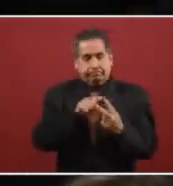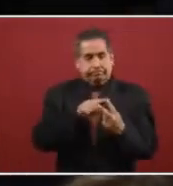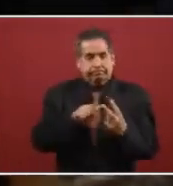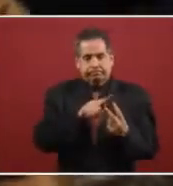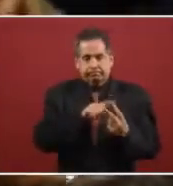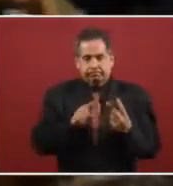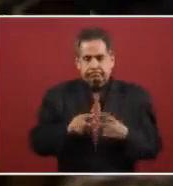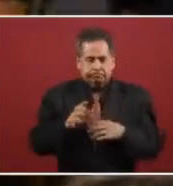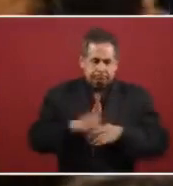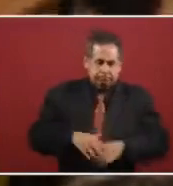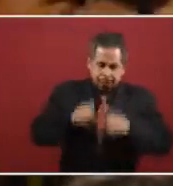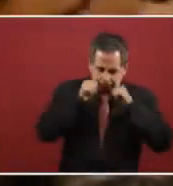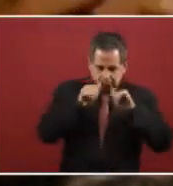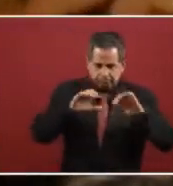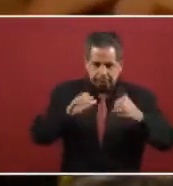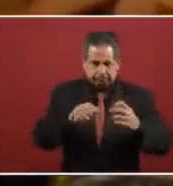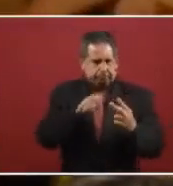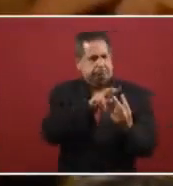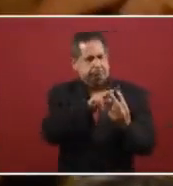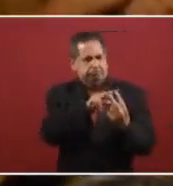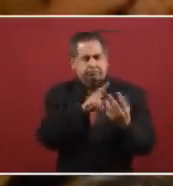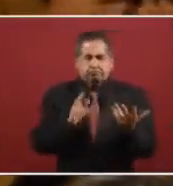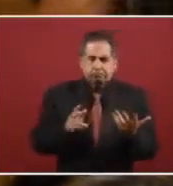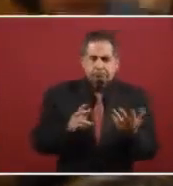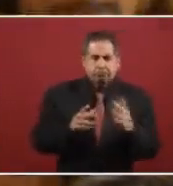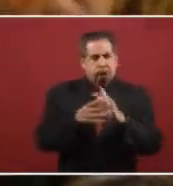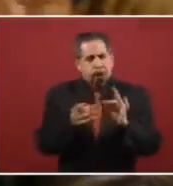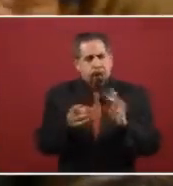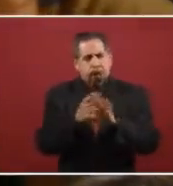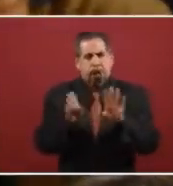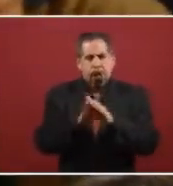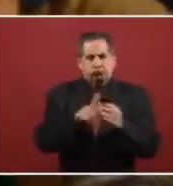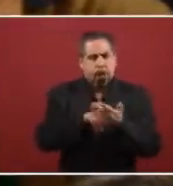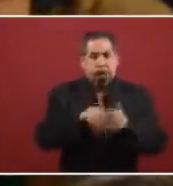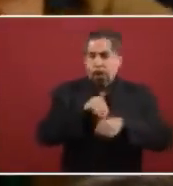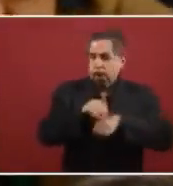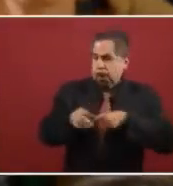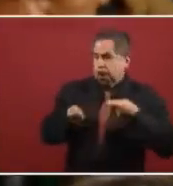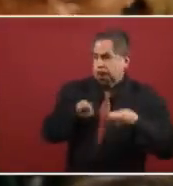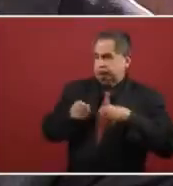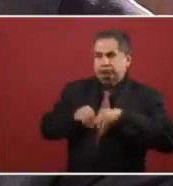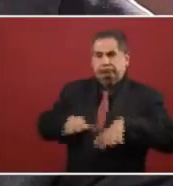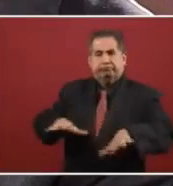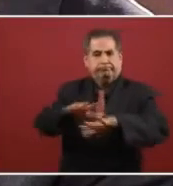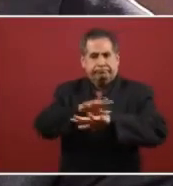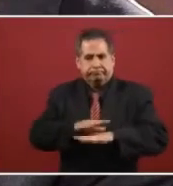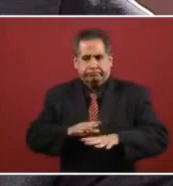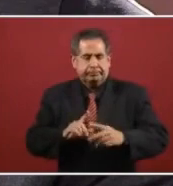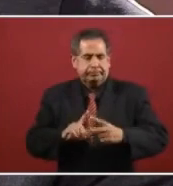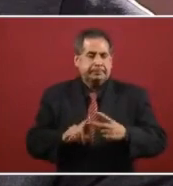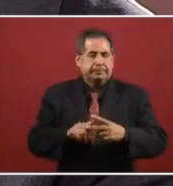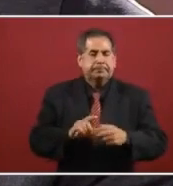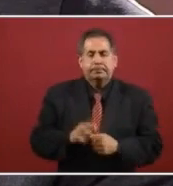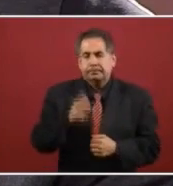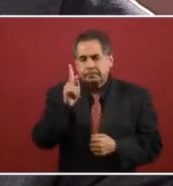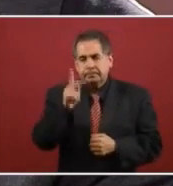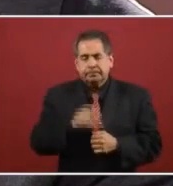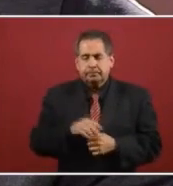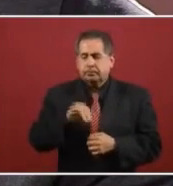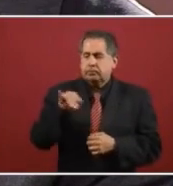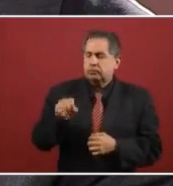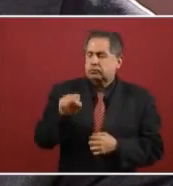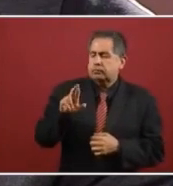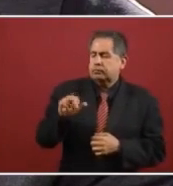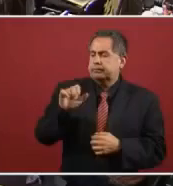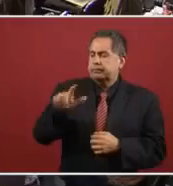in Mexico. atención se One of presta them a is semejantes temas, church incidiendo and the tanto U.S. como lo hacen en la vida nacional. Pero aparte de José Rogelio